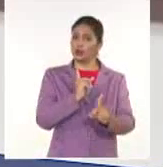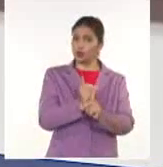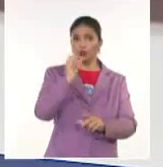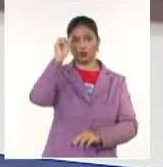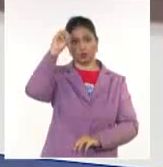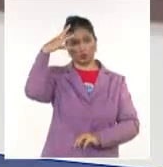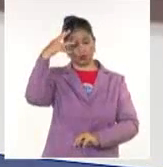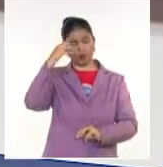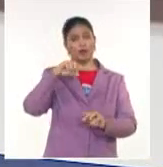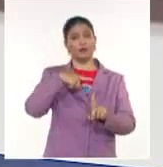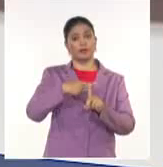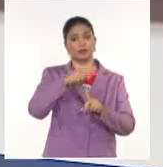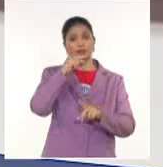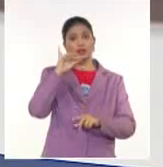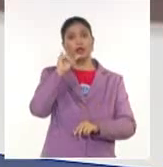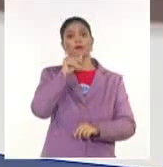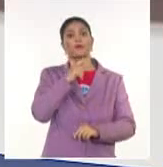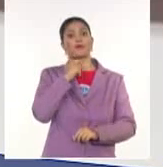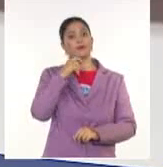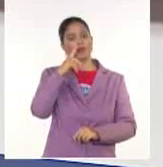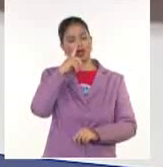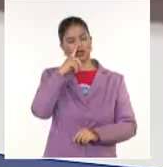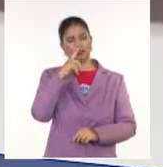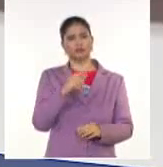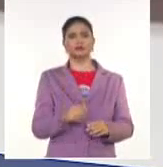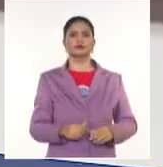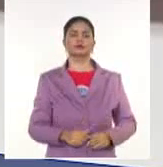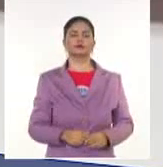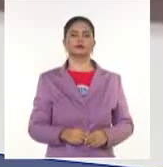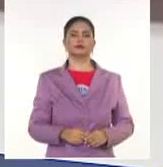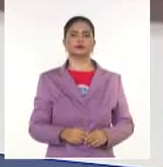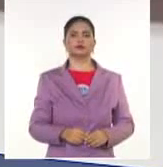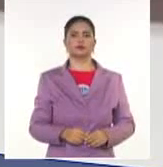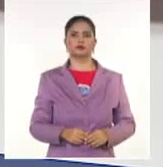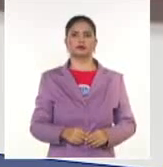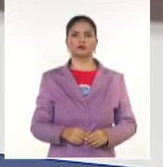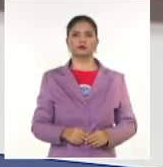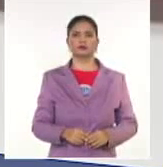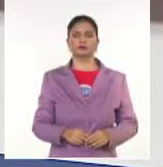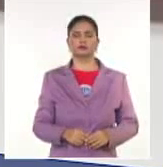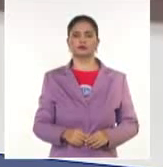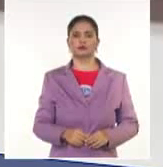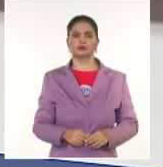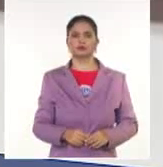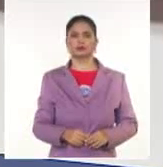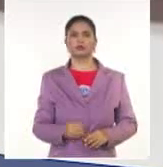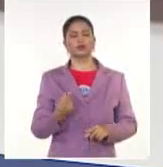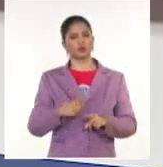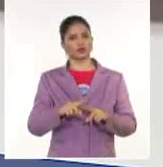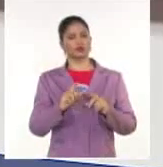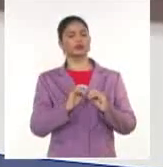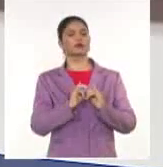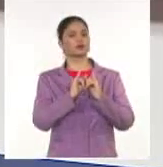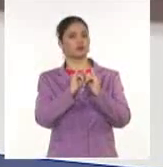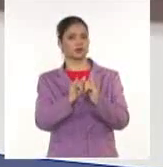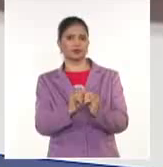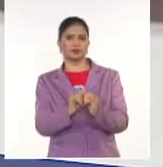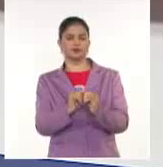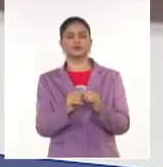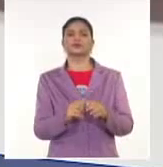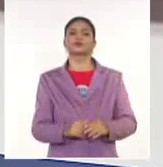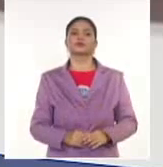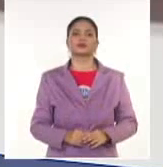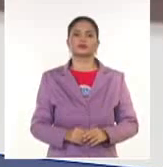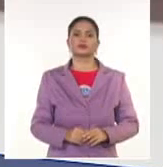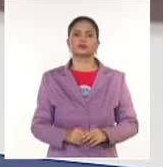para La retirada del actual presidente de la actual contienda electoral y vamos a avanzar con otros temas en los últimos